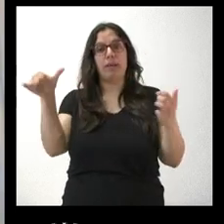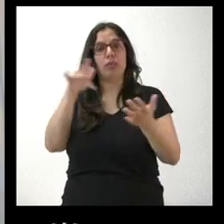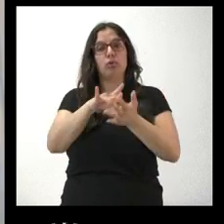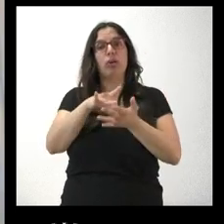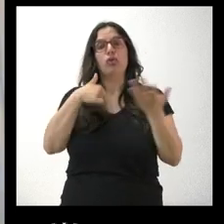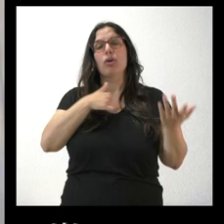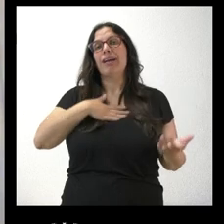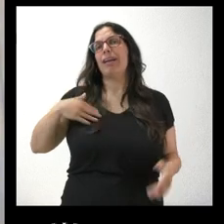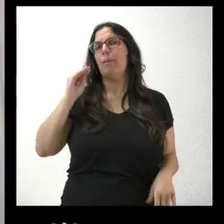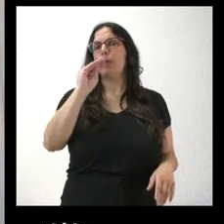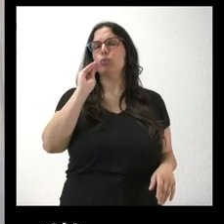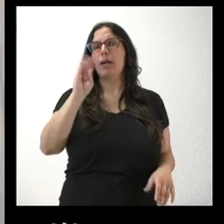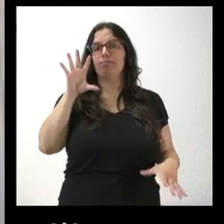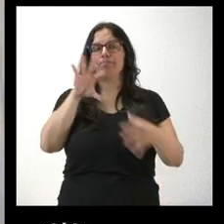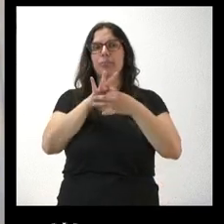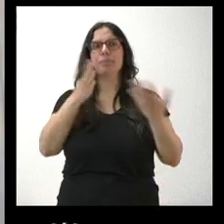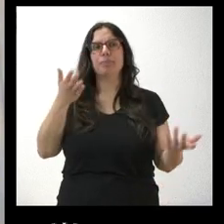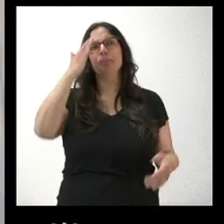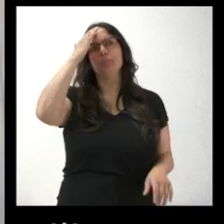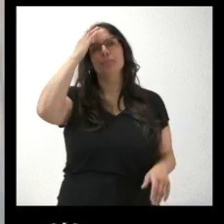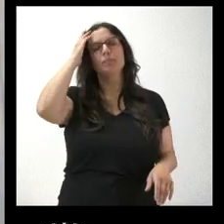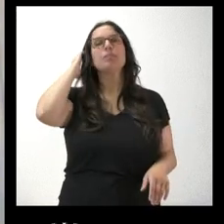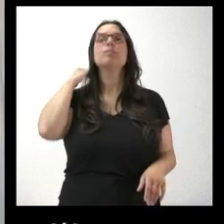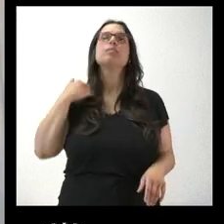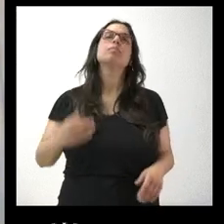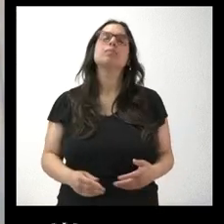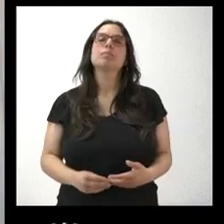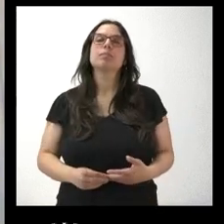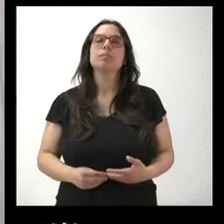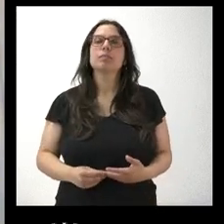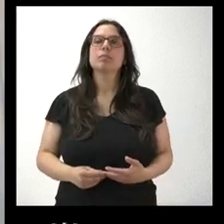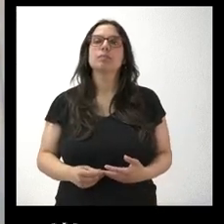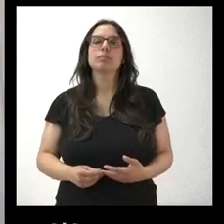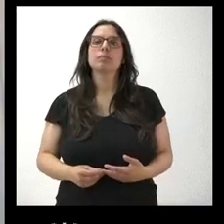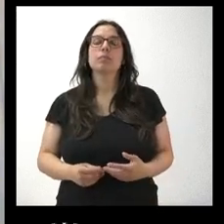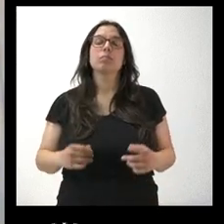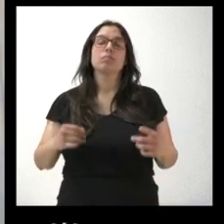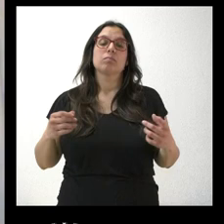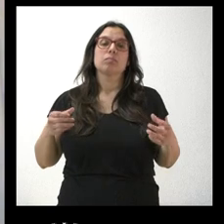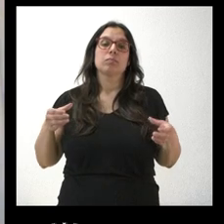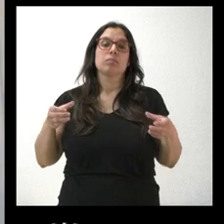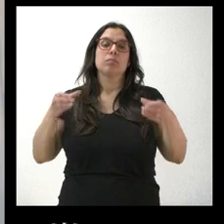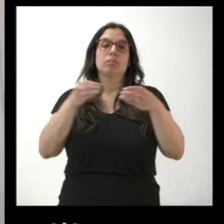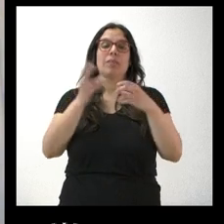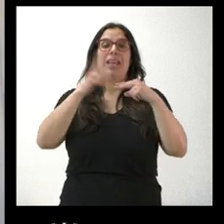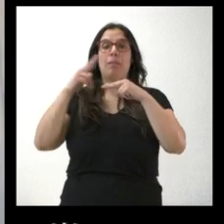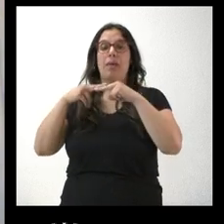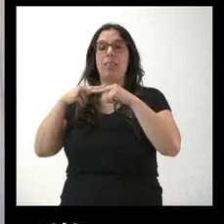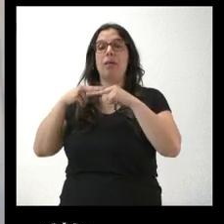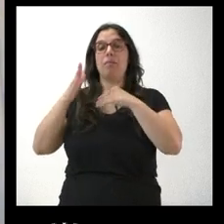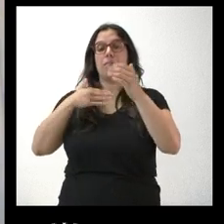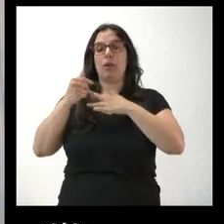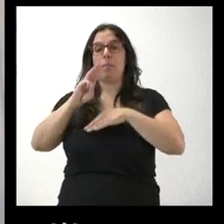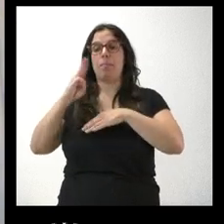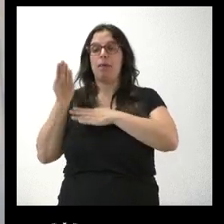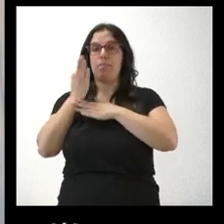yo quería preguntar si la propuesta que elevó, en este caso una enmienda, el Partido Popular, de reclamar